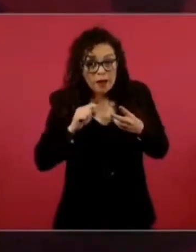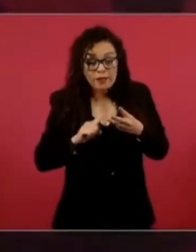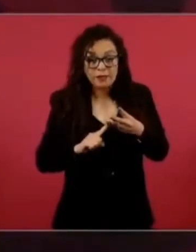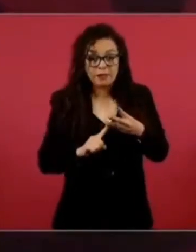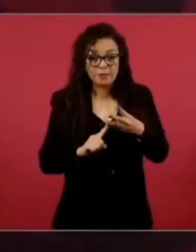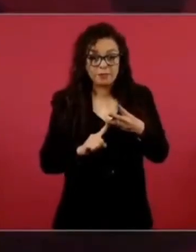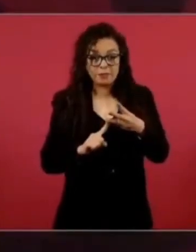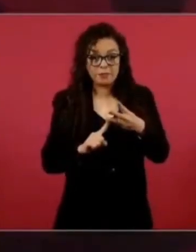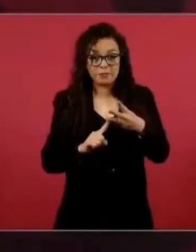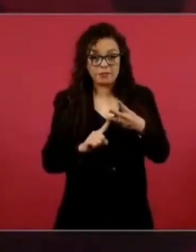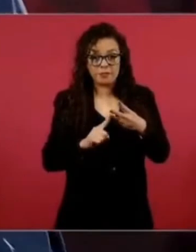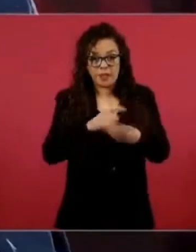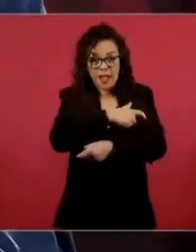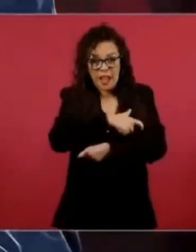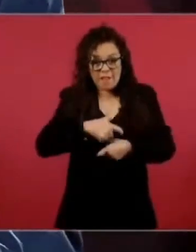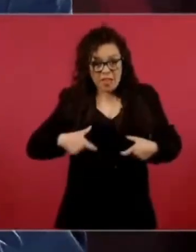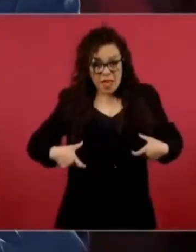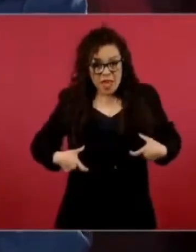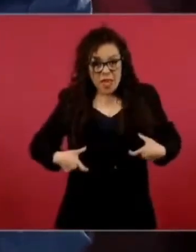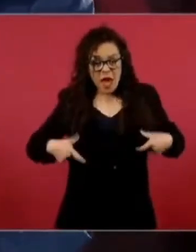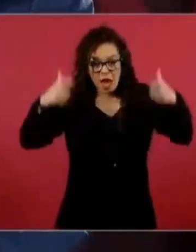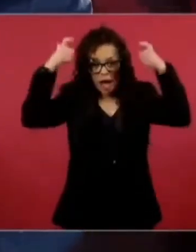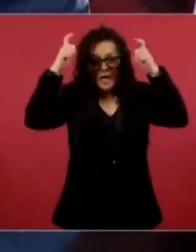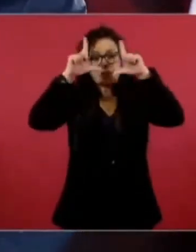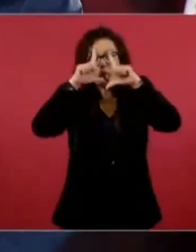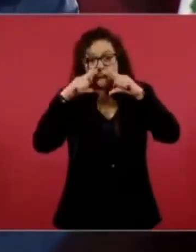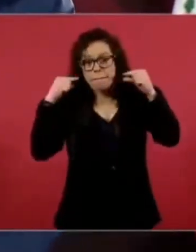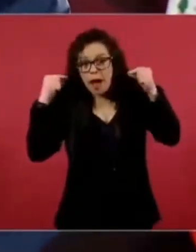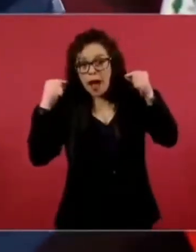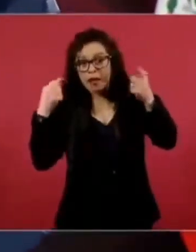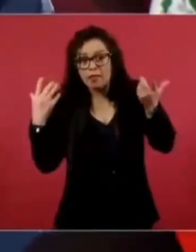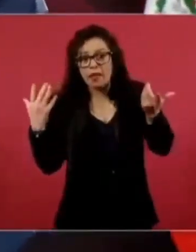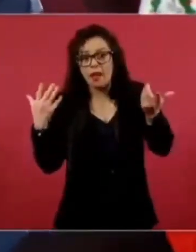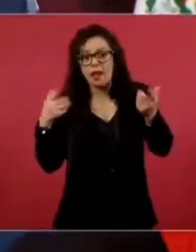Villa, Zapata, los Flores Magón,